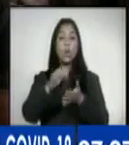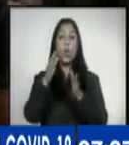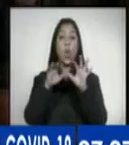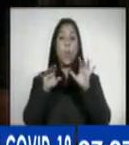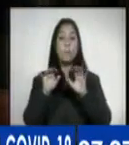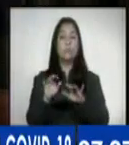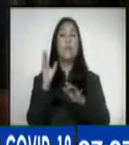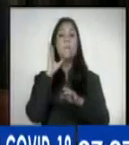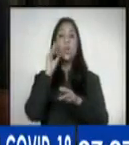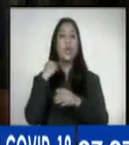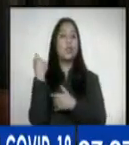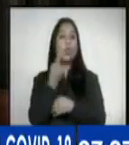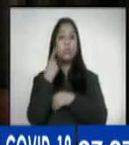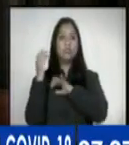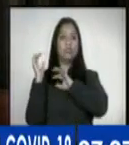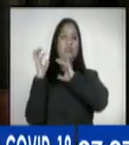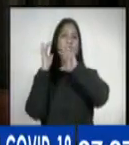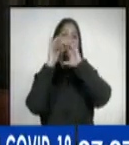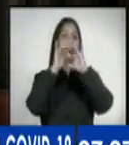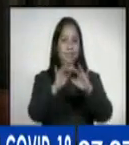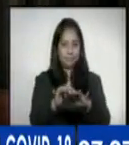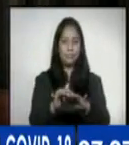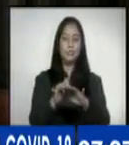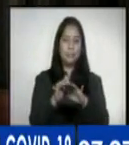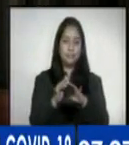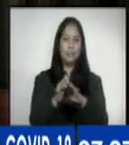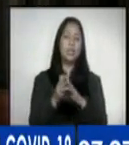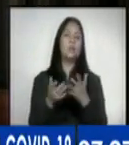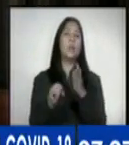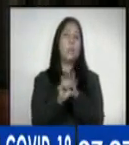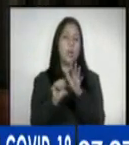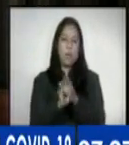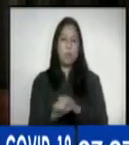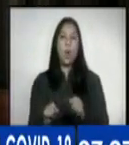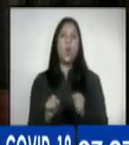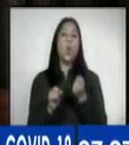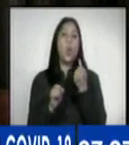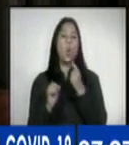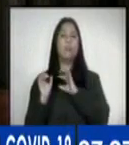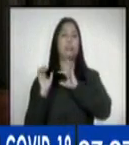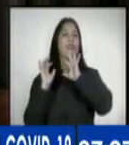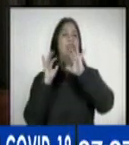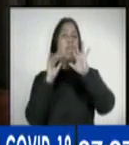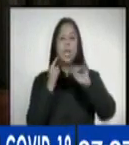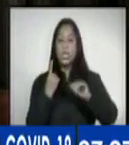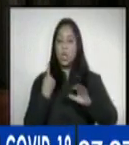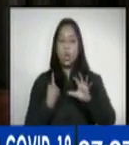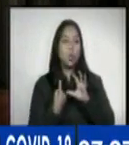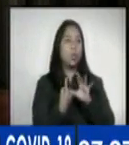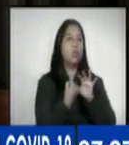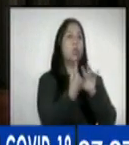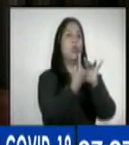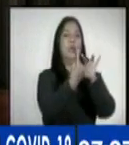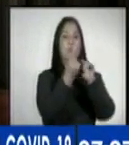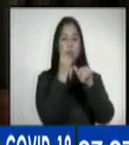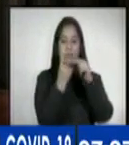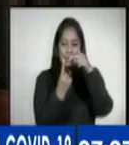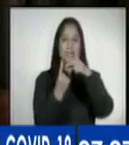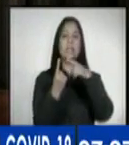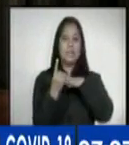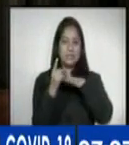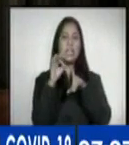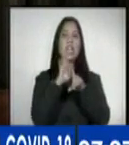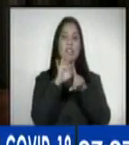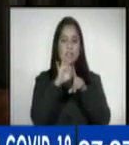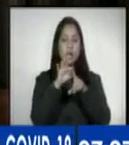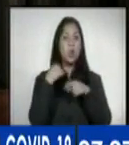es ahí un lugar donde confluye mucha gente. Si llega alguien como portador sano, es decir, que lleva el virus, que todavía